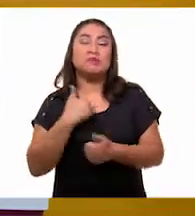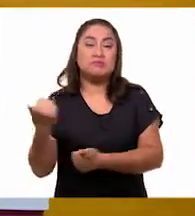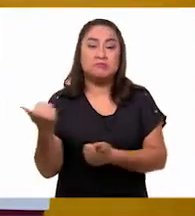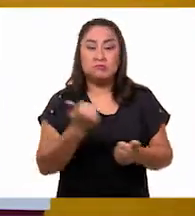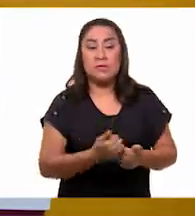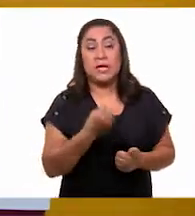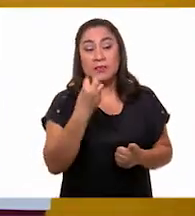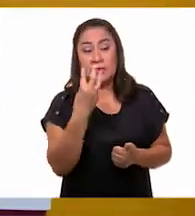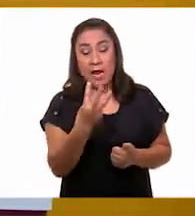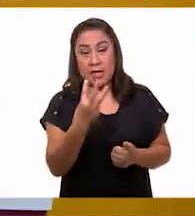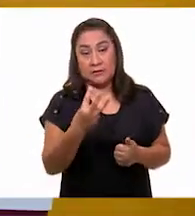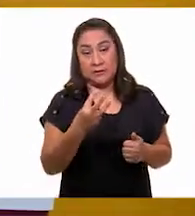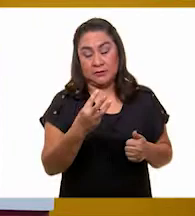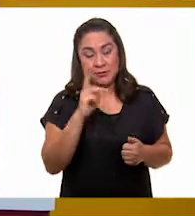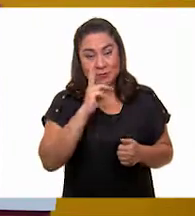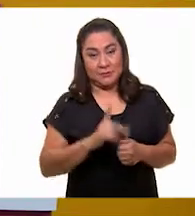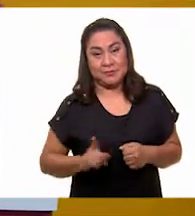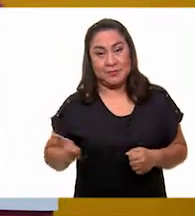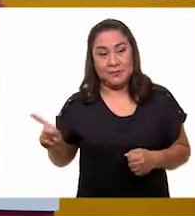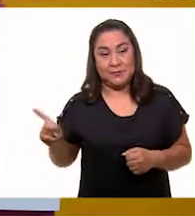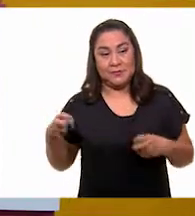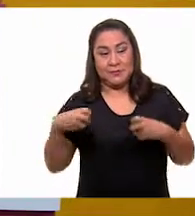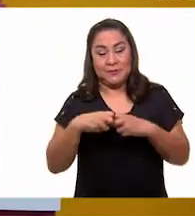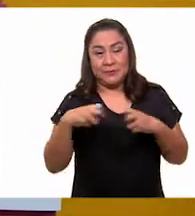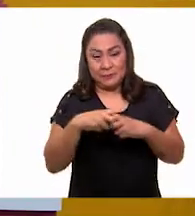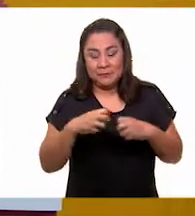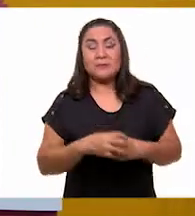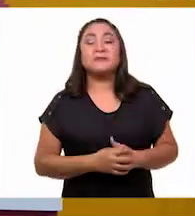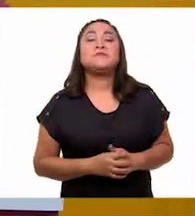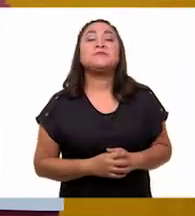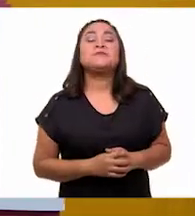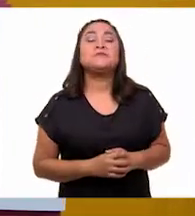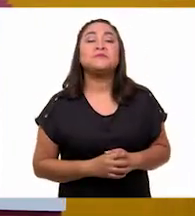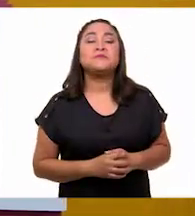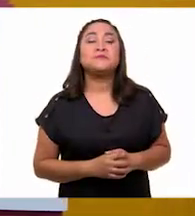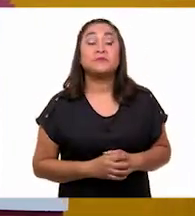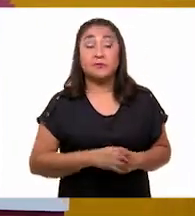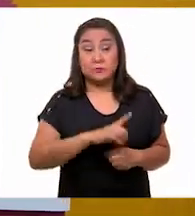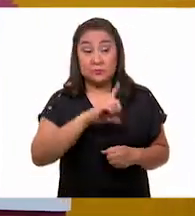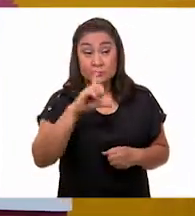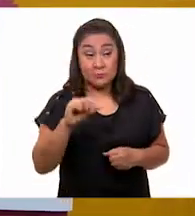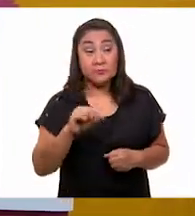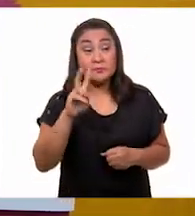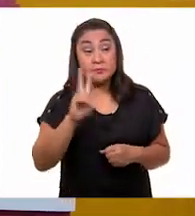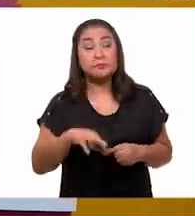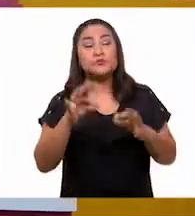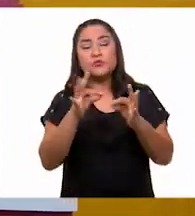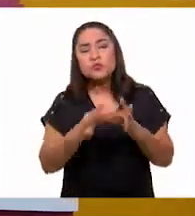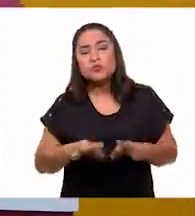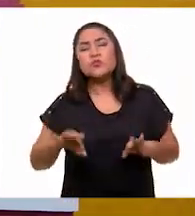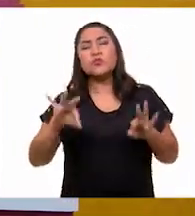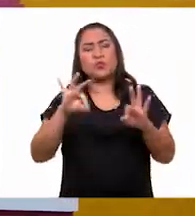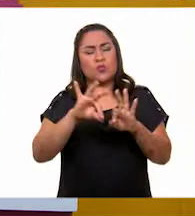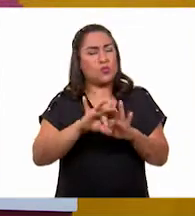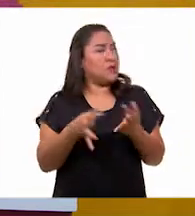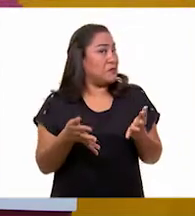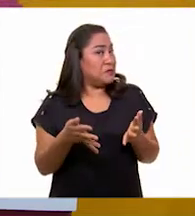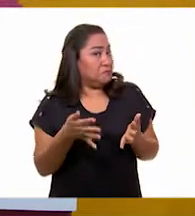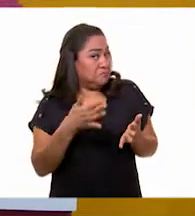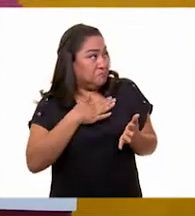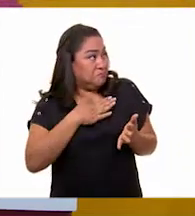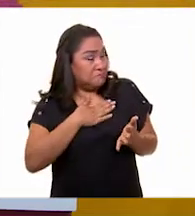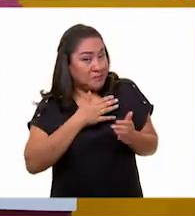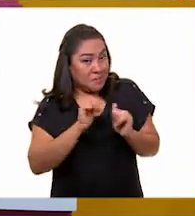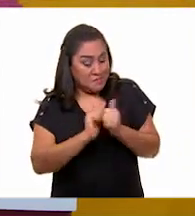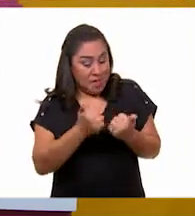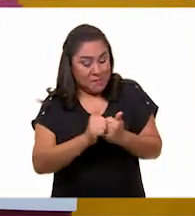recipientes. Aquí están los tres recipientes y pues qué importante es ahorita, si vamos a hacer panaderas y